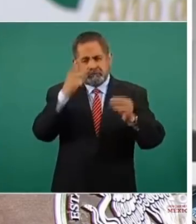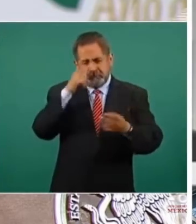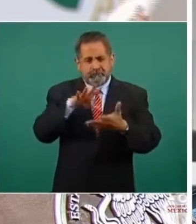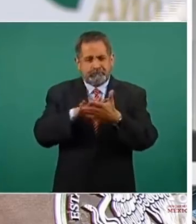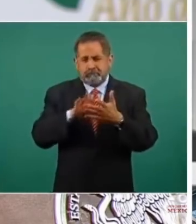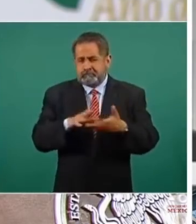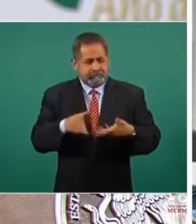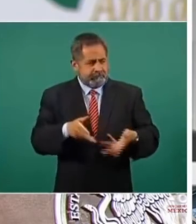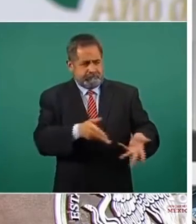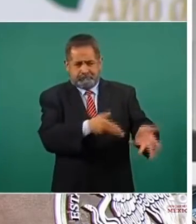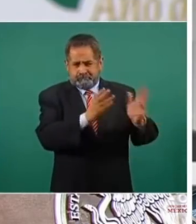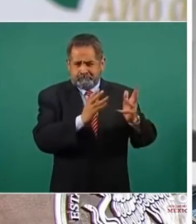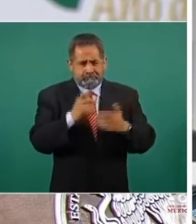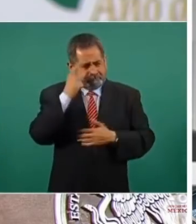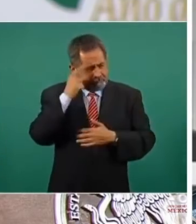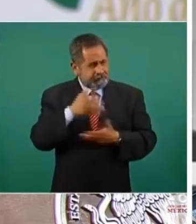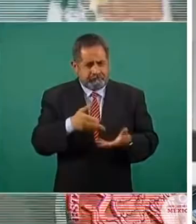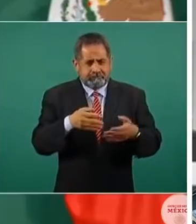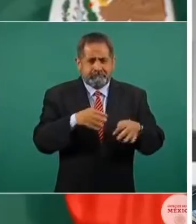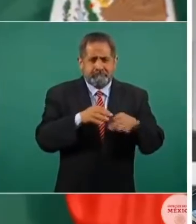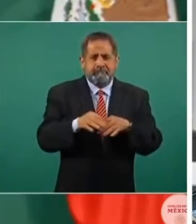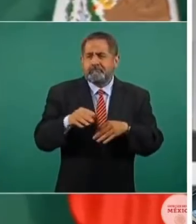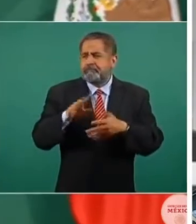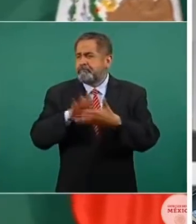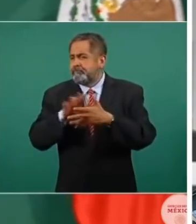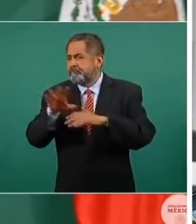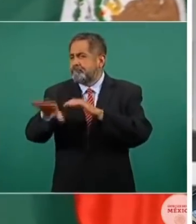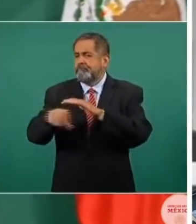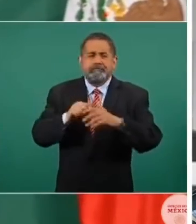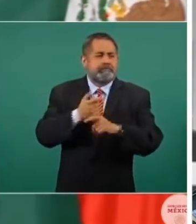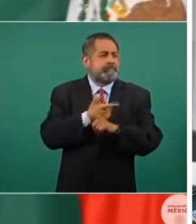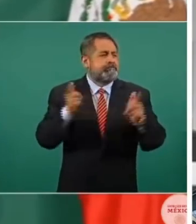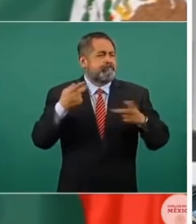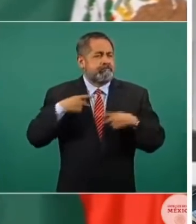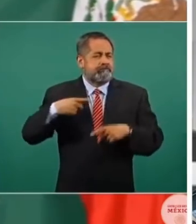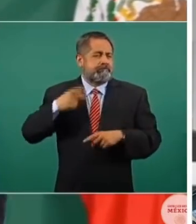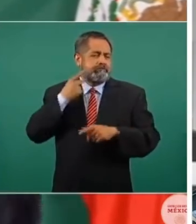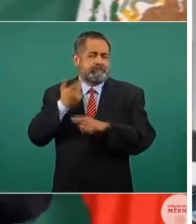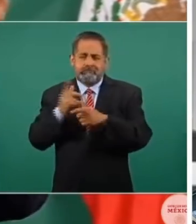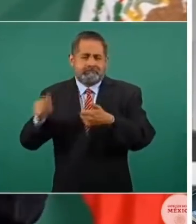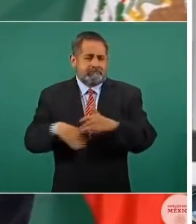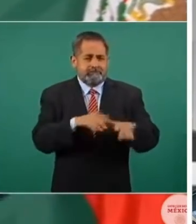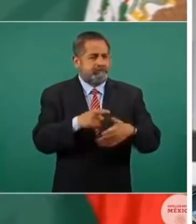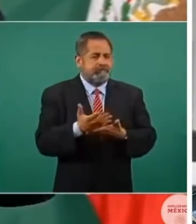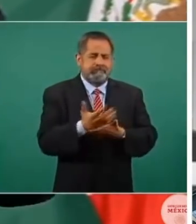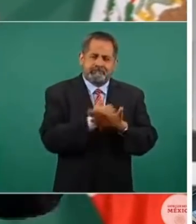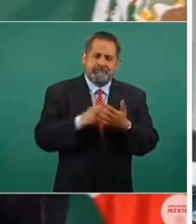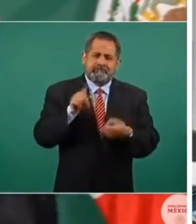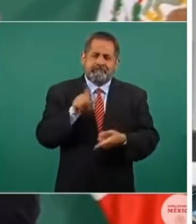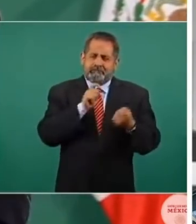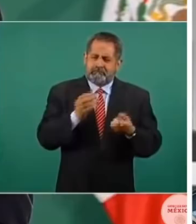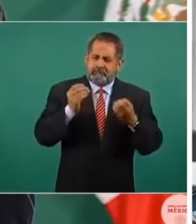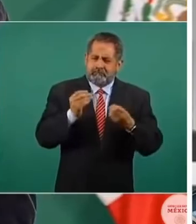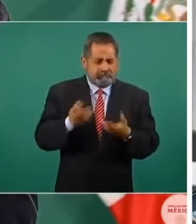difamaciones de la oposición. Vamos a ir al video muy rápidamente. Y después vamos a ver qué contesta el presidente